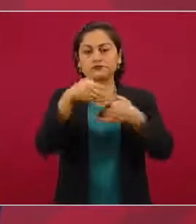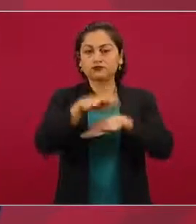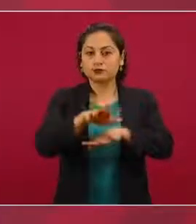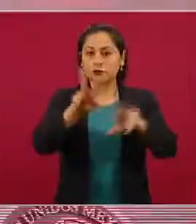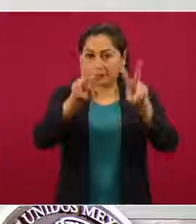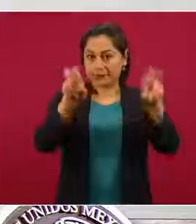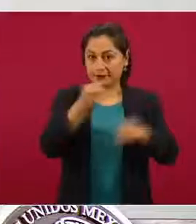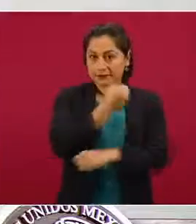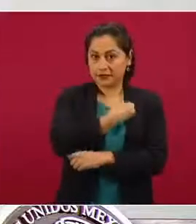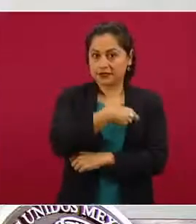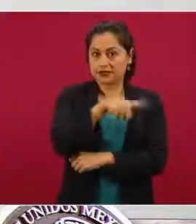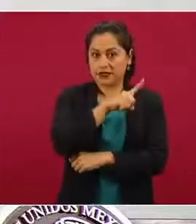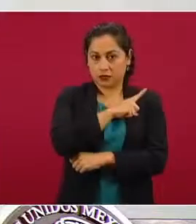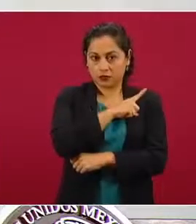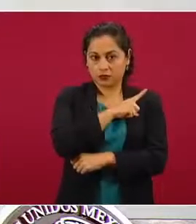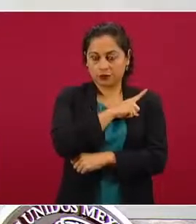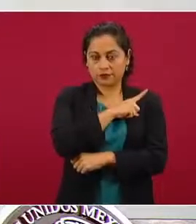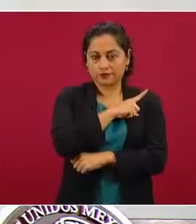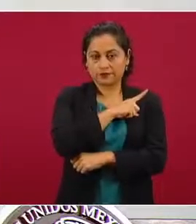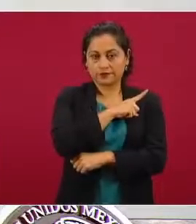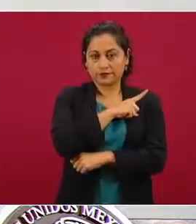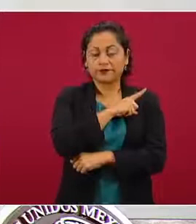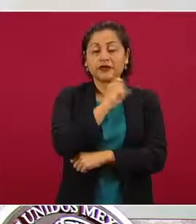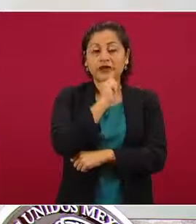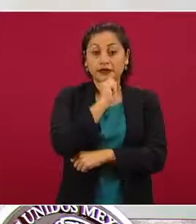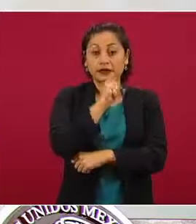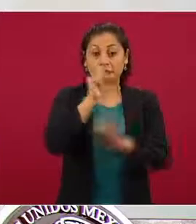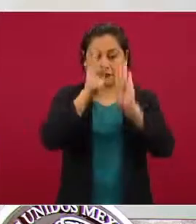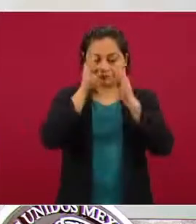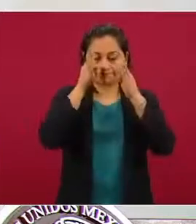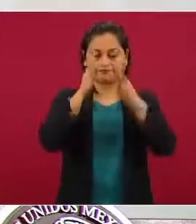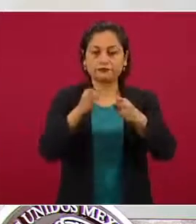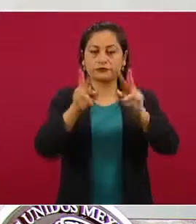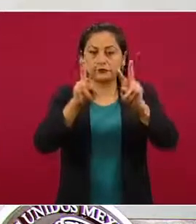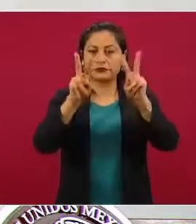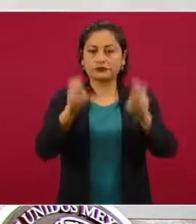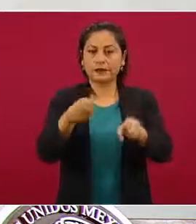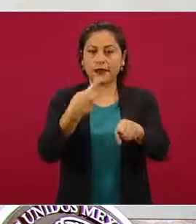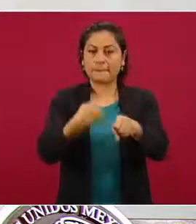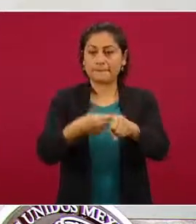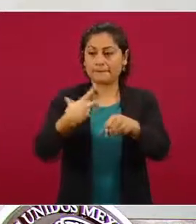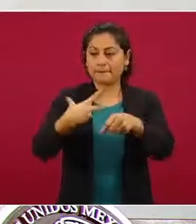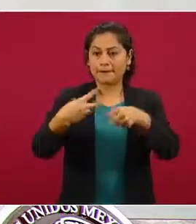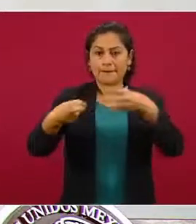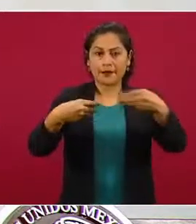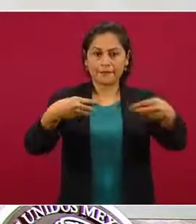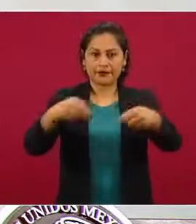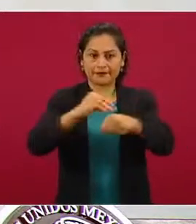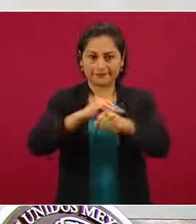y en particular sobre la pandemia. Entonces,